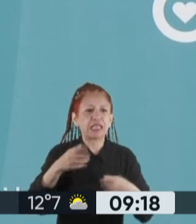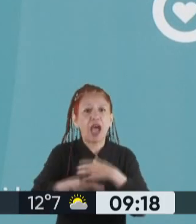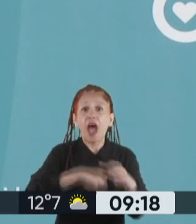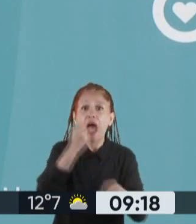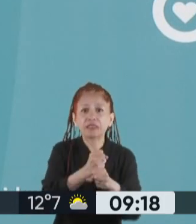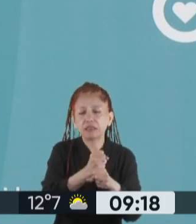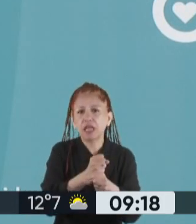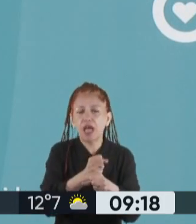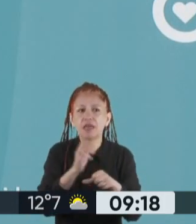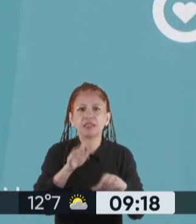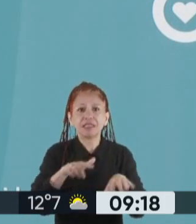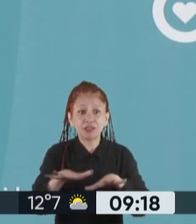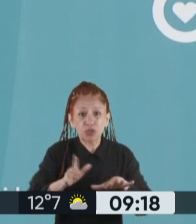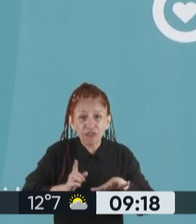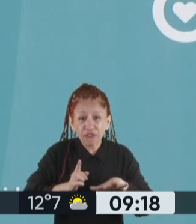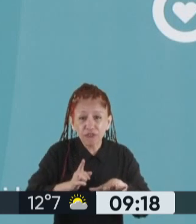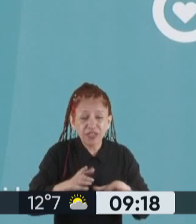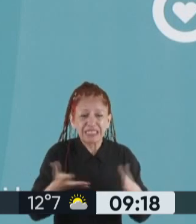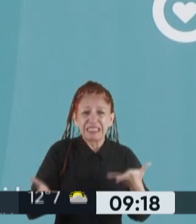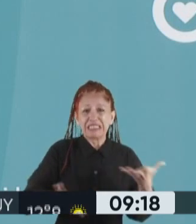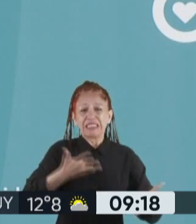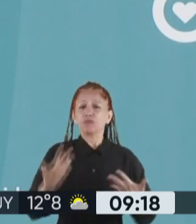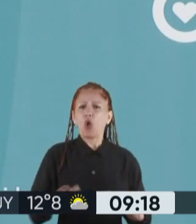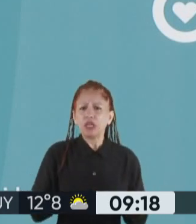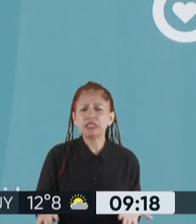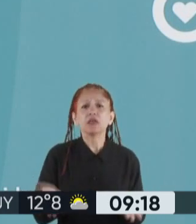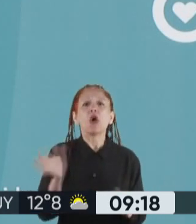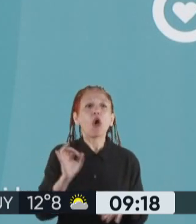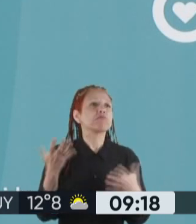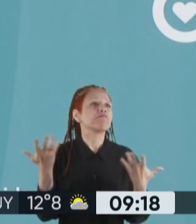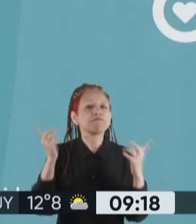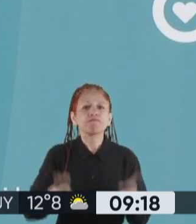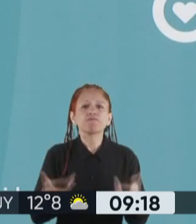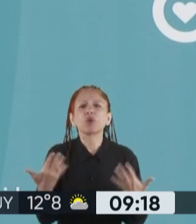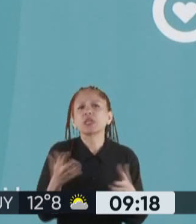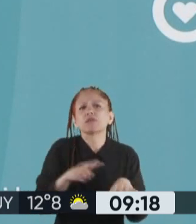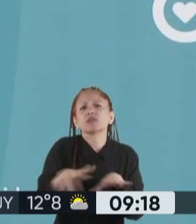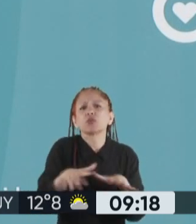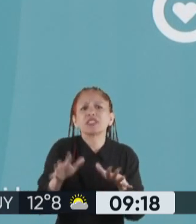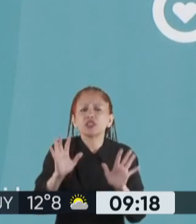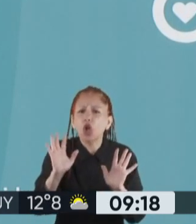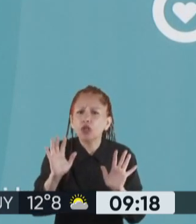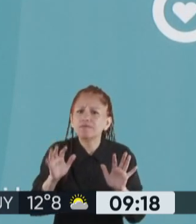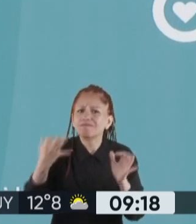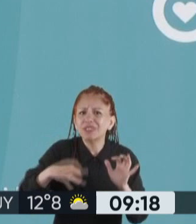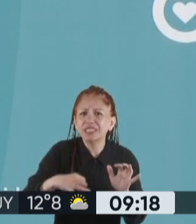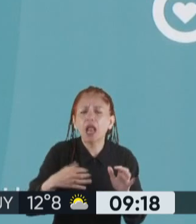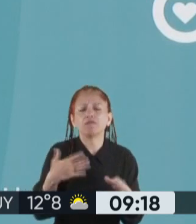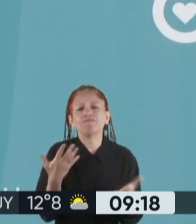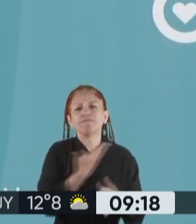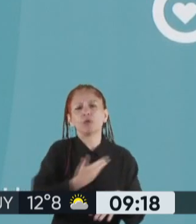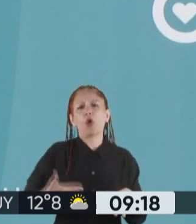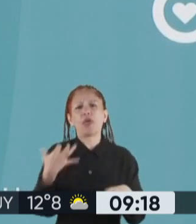al resto de la situación o pueden producirse alguna situación puntual que requiere alguna intervención puntual por alguna